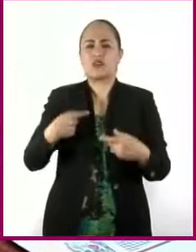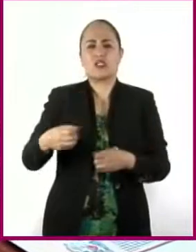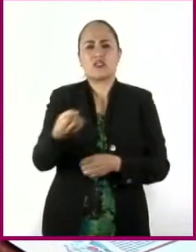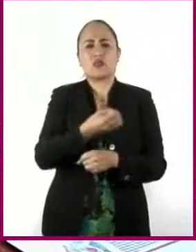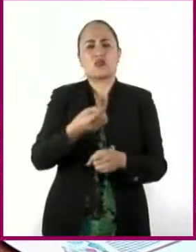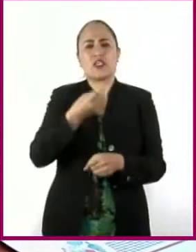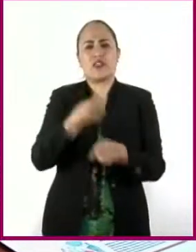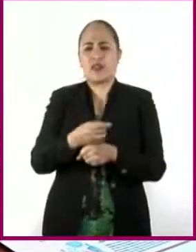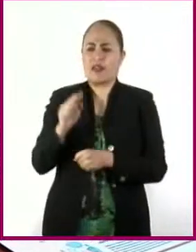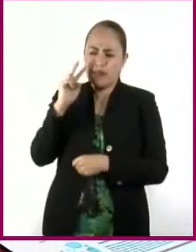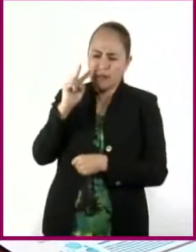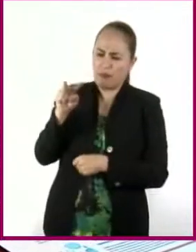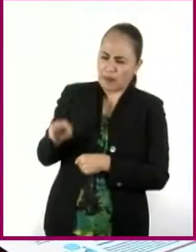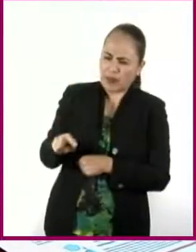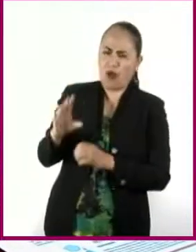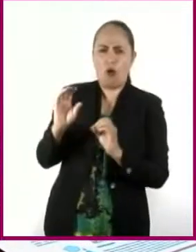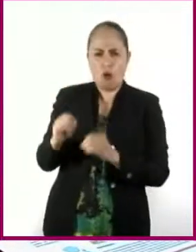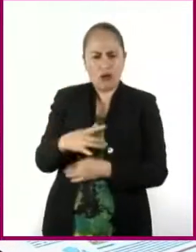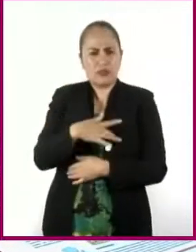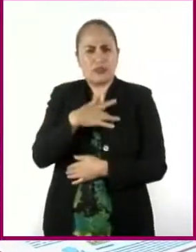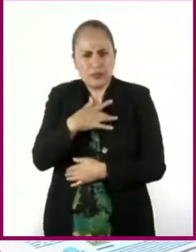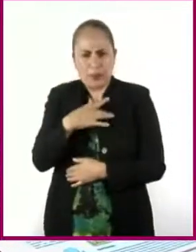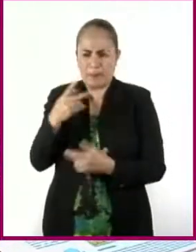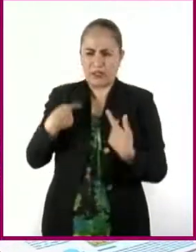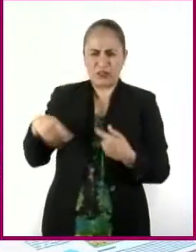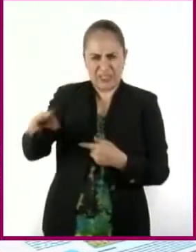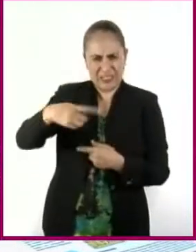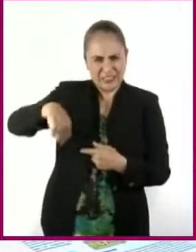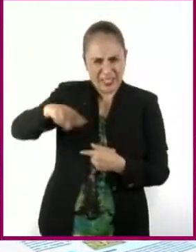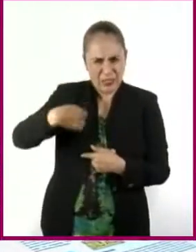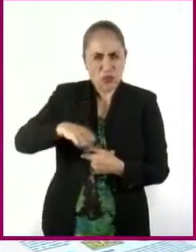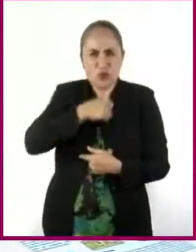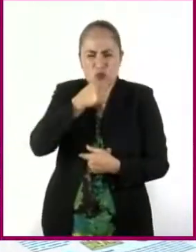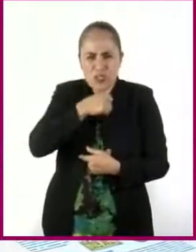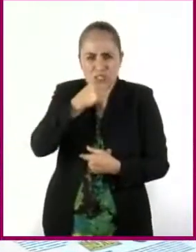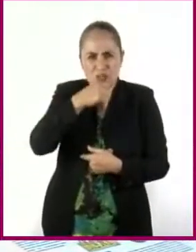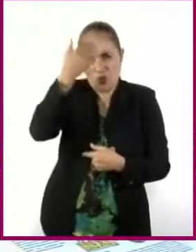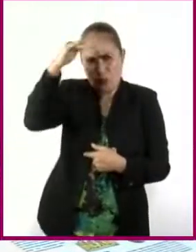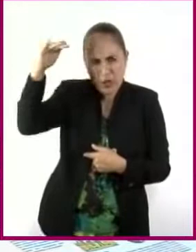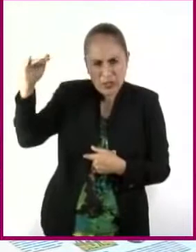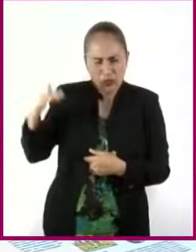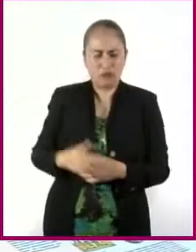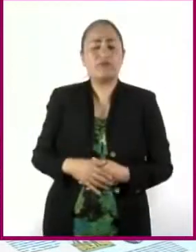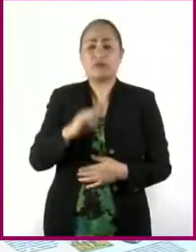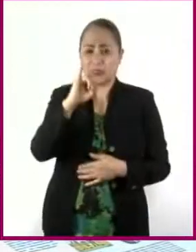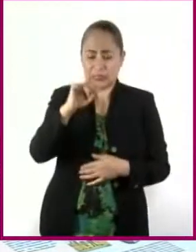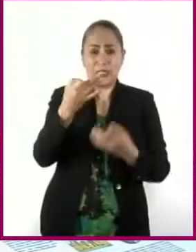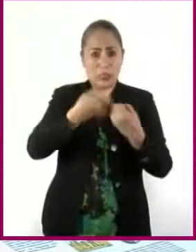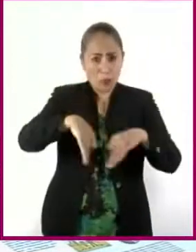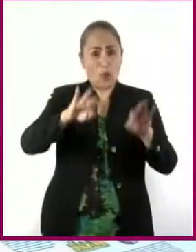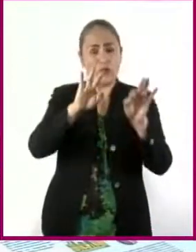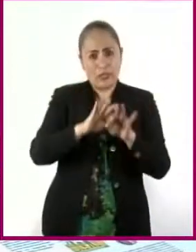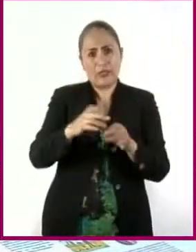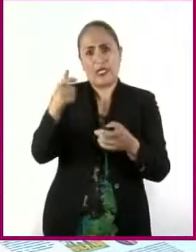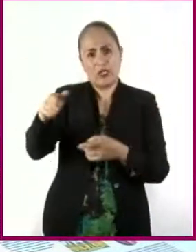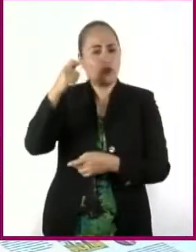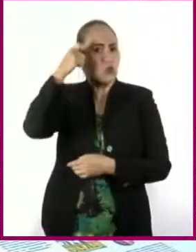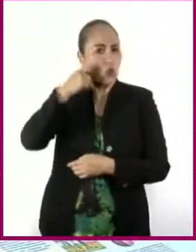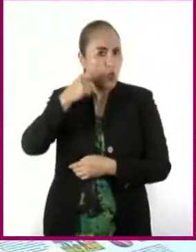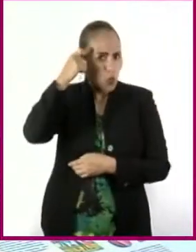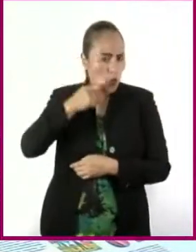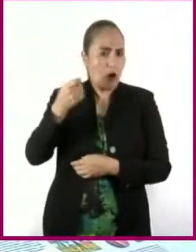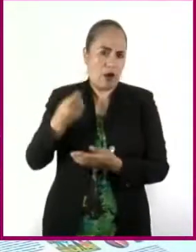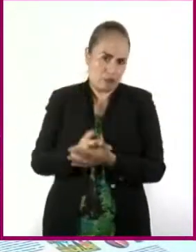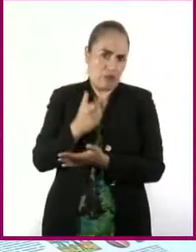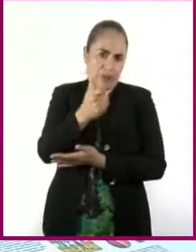y apoya a las personas mayores. Me parece muy importante hablar de esto porque sabemos que reciben una pensión, pero hay que saber